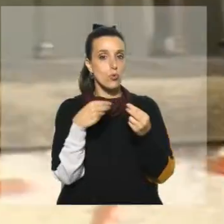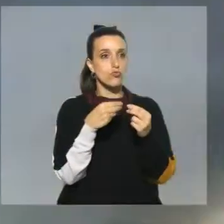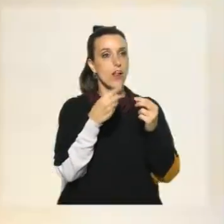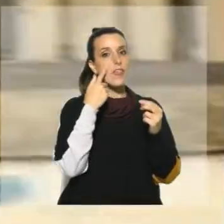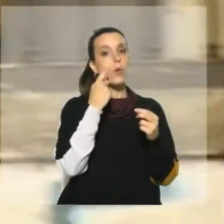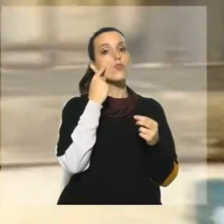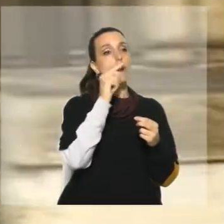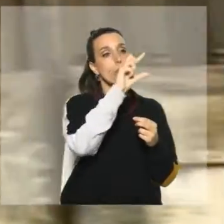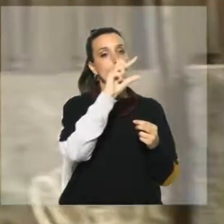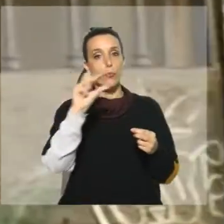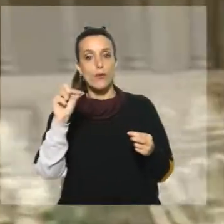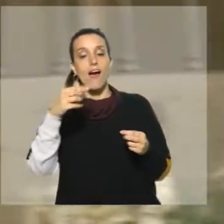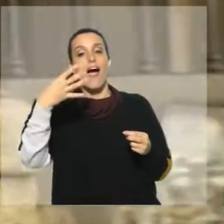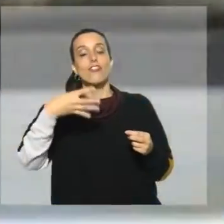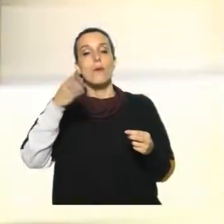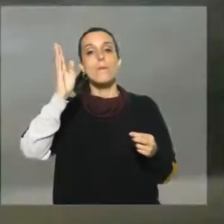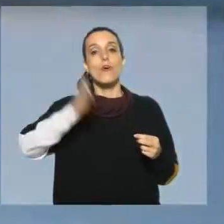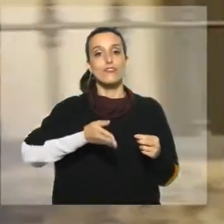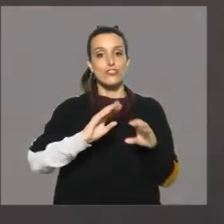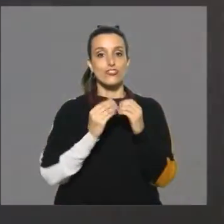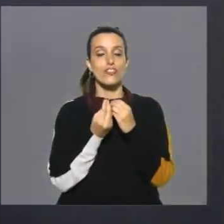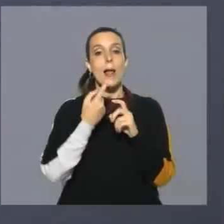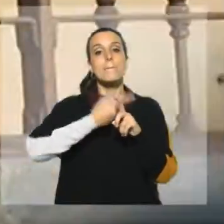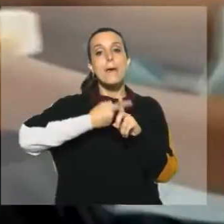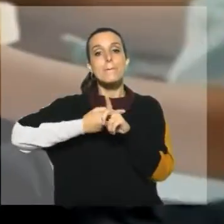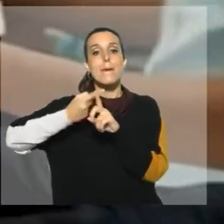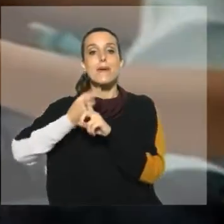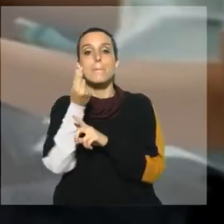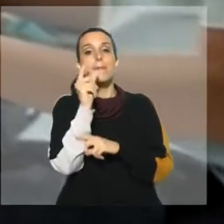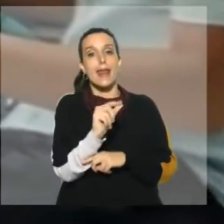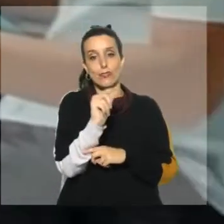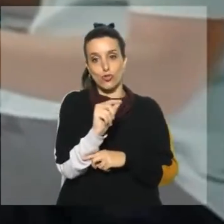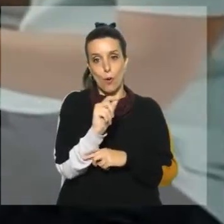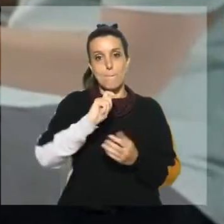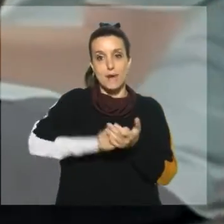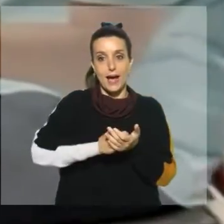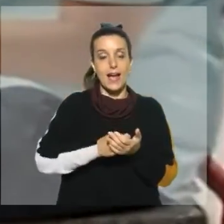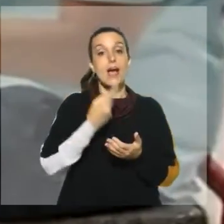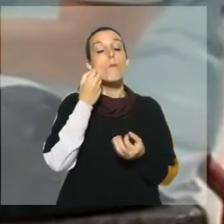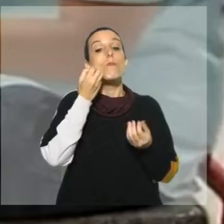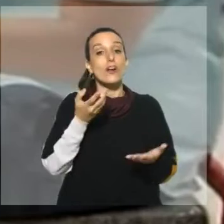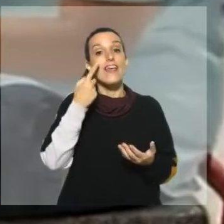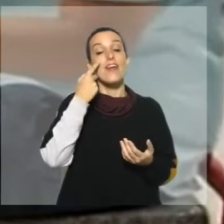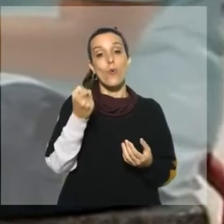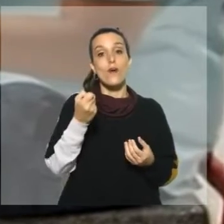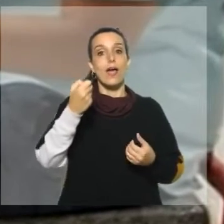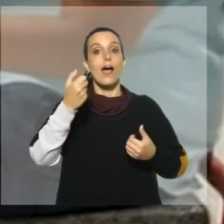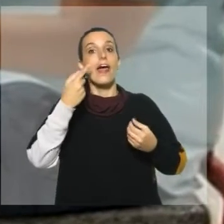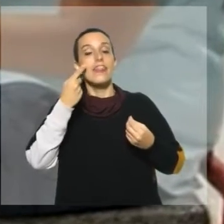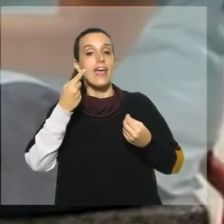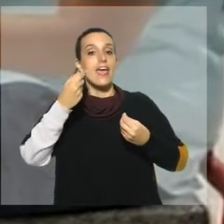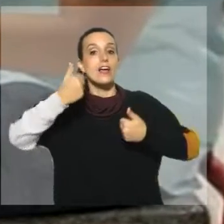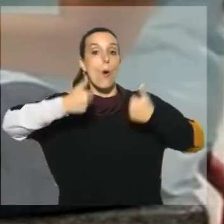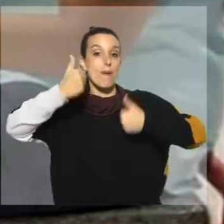de 14 por ciento en el costo mensual del servicio de telefonía celular es consecuencia directa de la vigencia de la